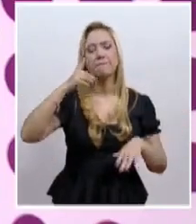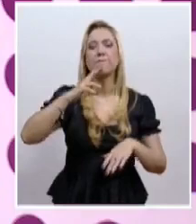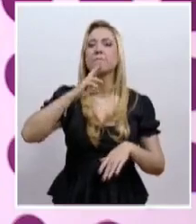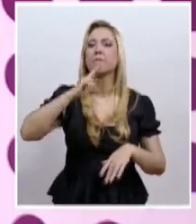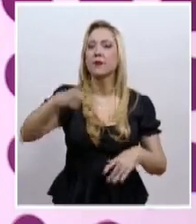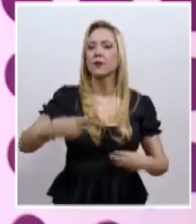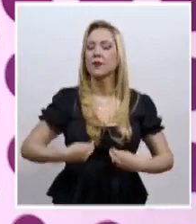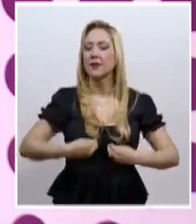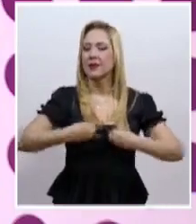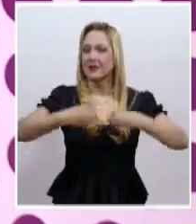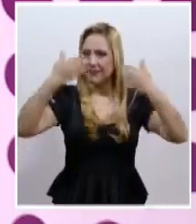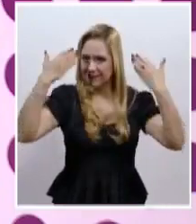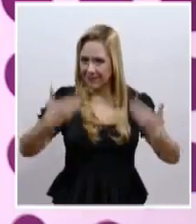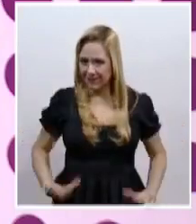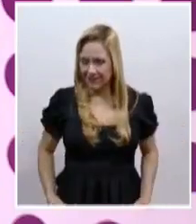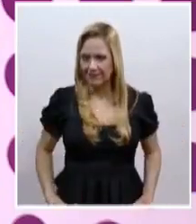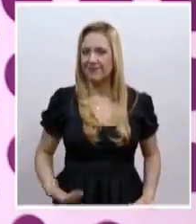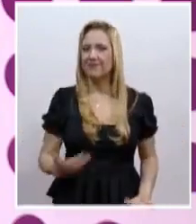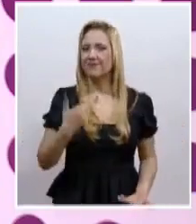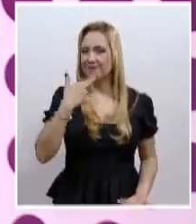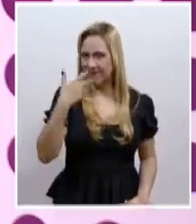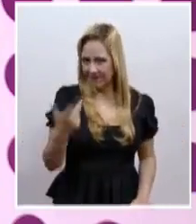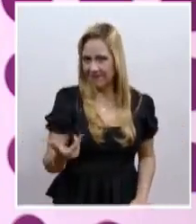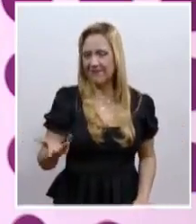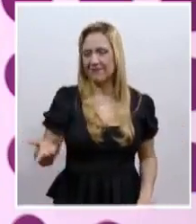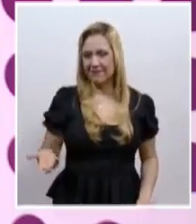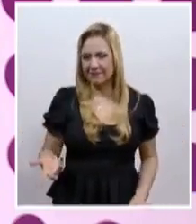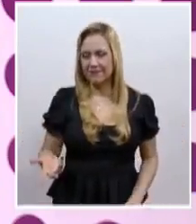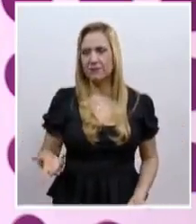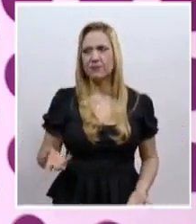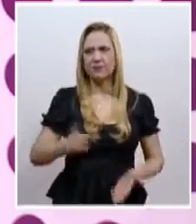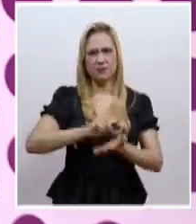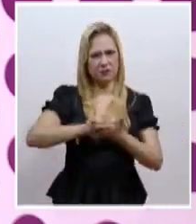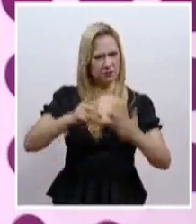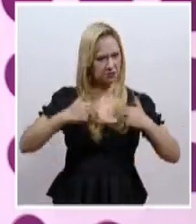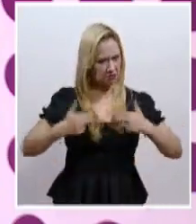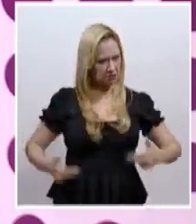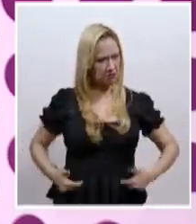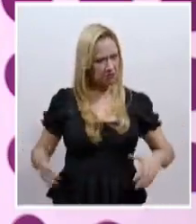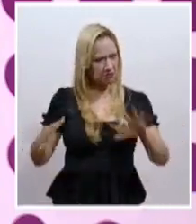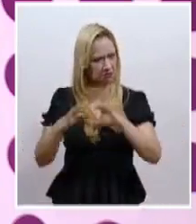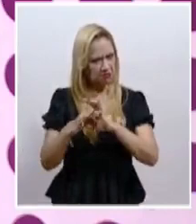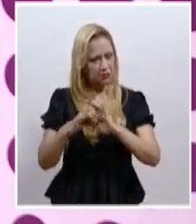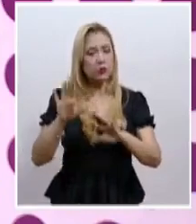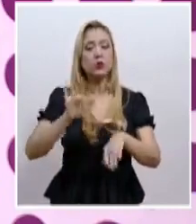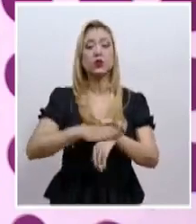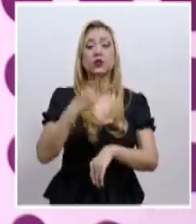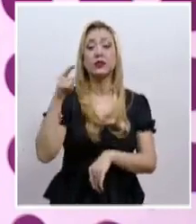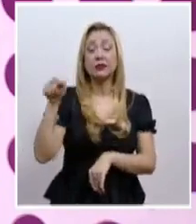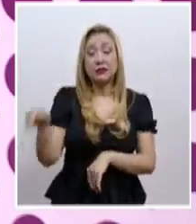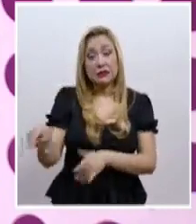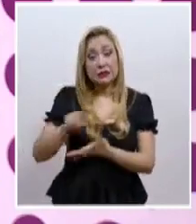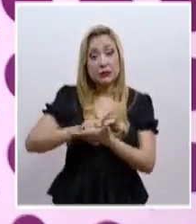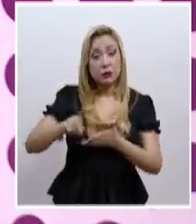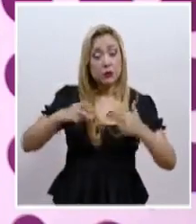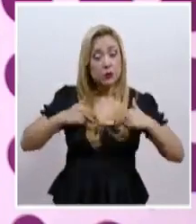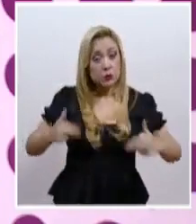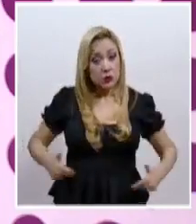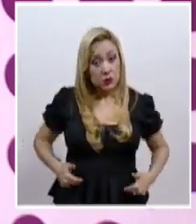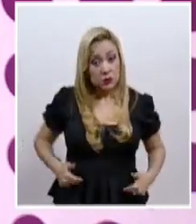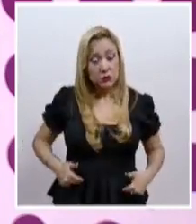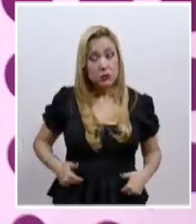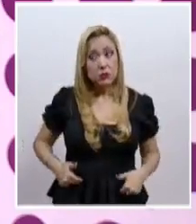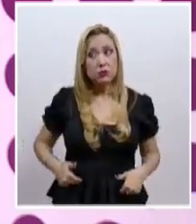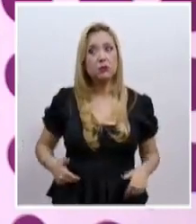bienestar. ¿Dónde esto se relaciona con los derechos humanos? Es porque los derechos humanos son